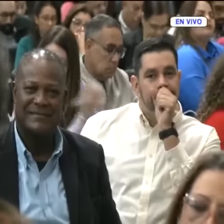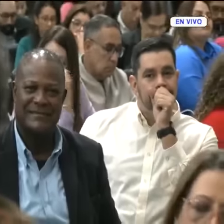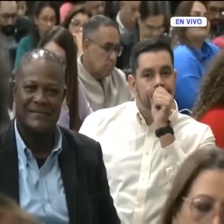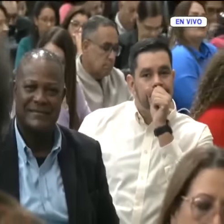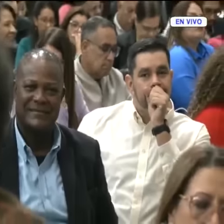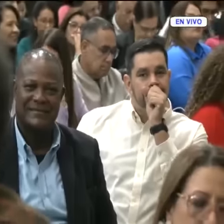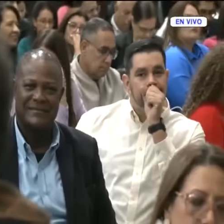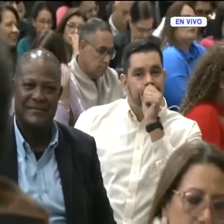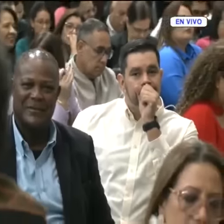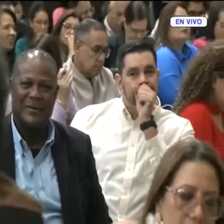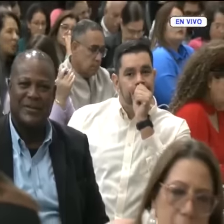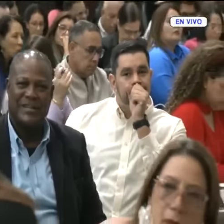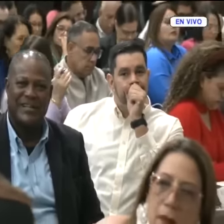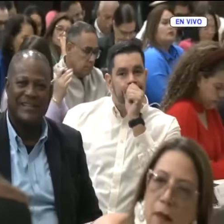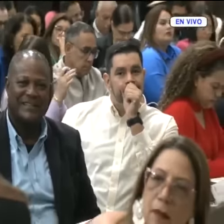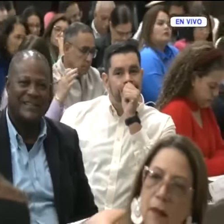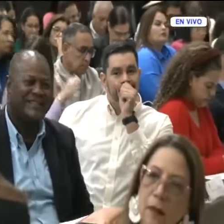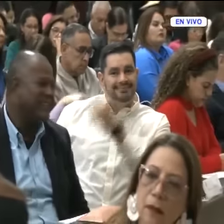en la